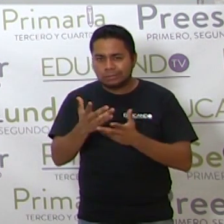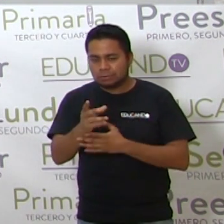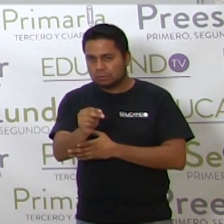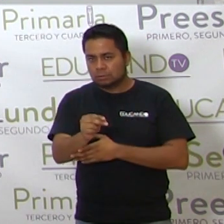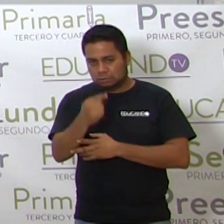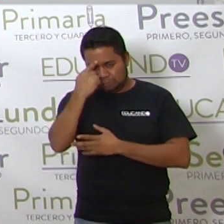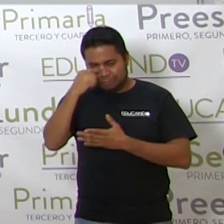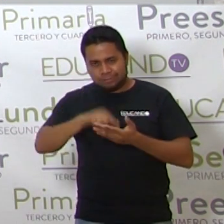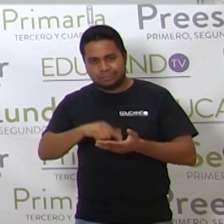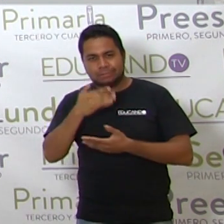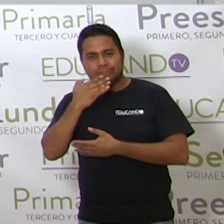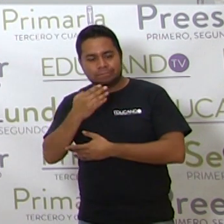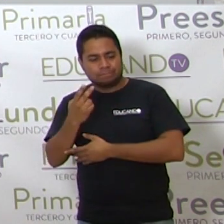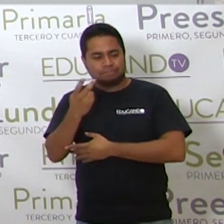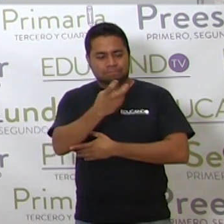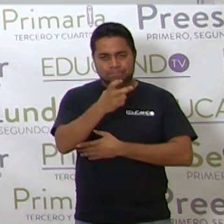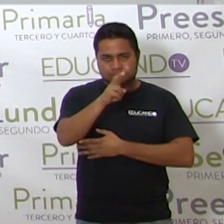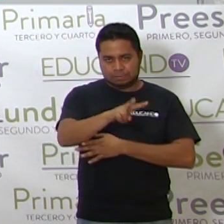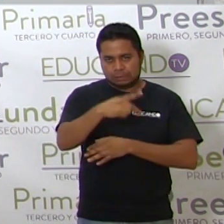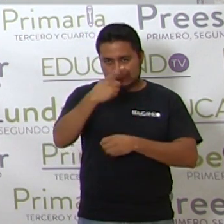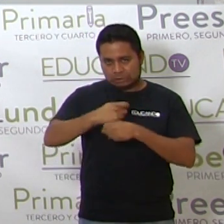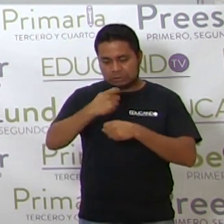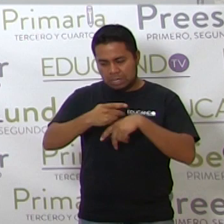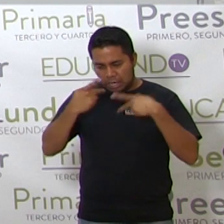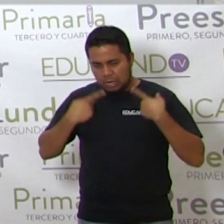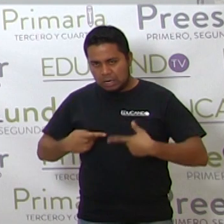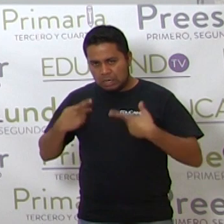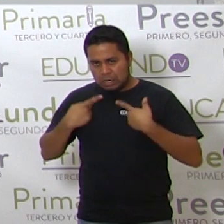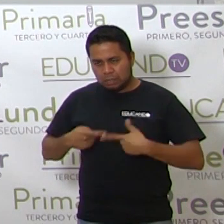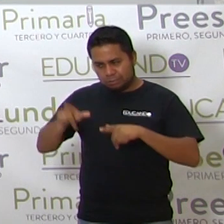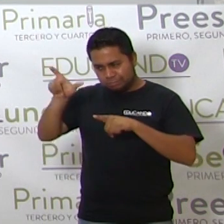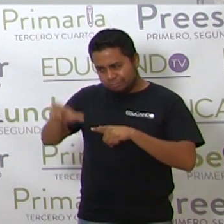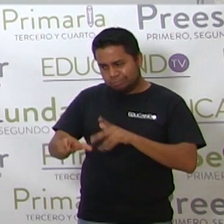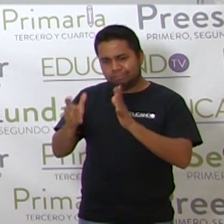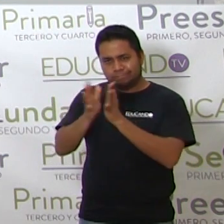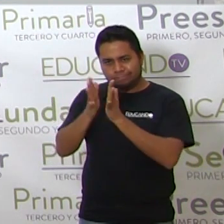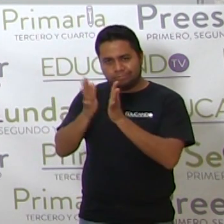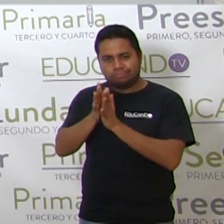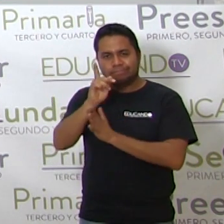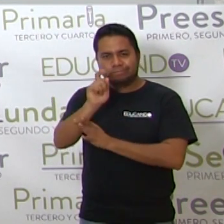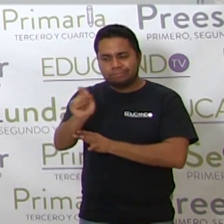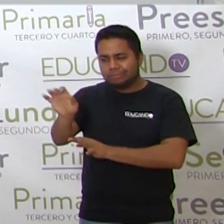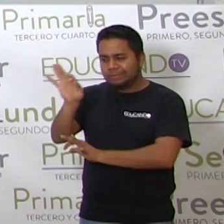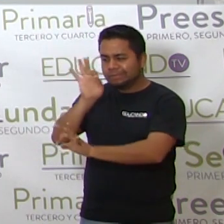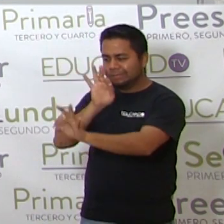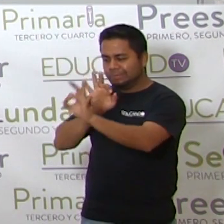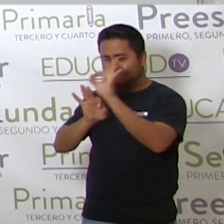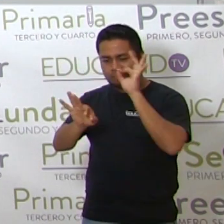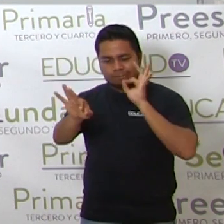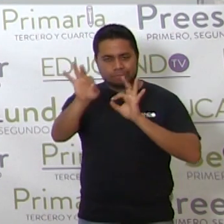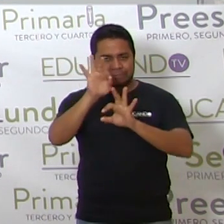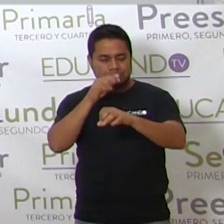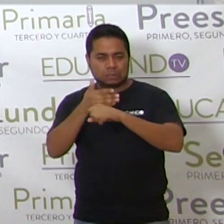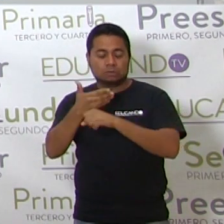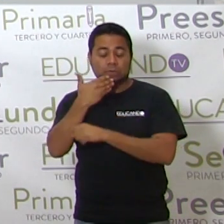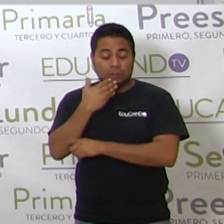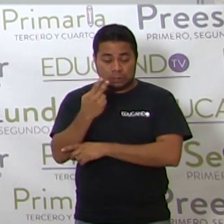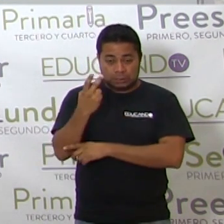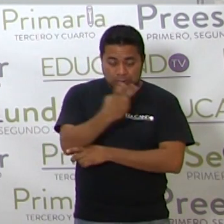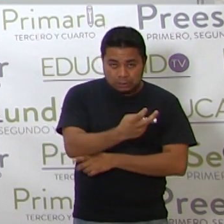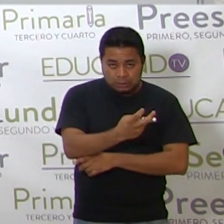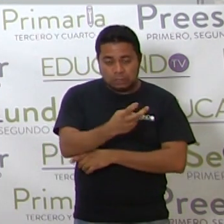bien esta verdad conseguir a los actores muy bien entonces este va a ser